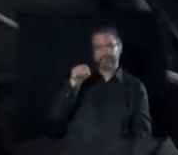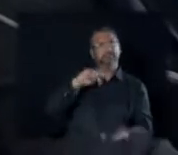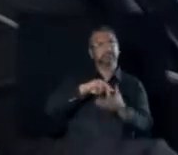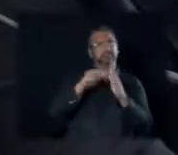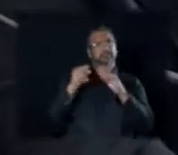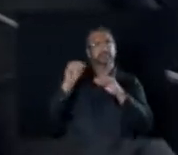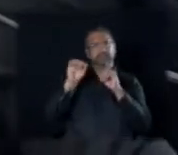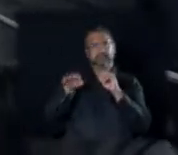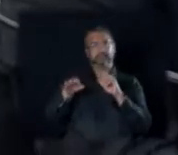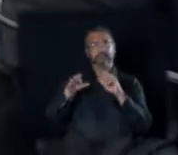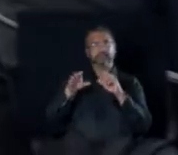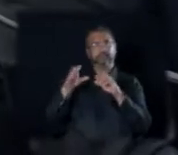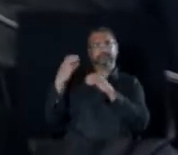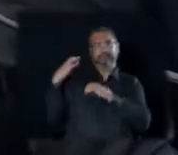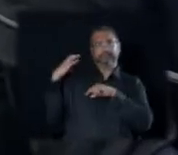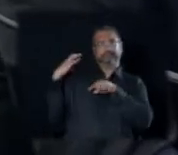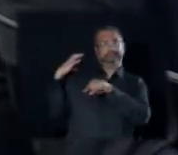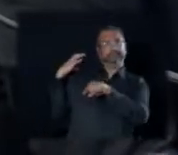gastos.